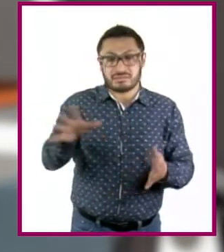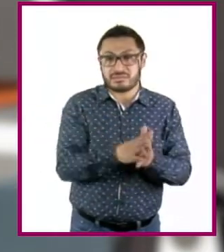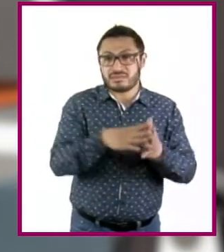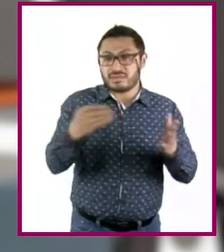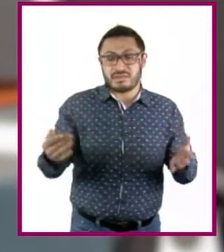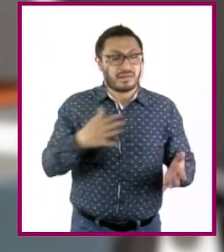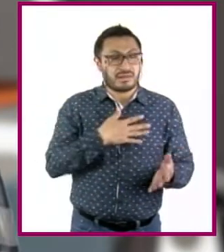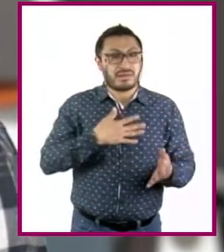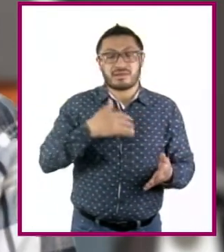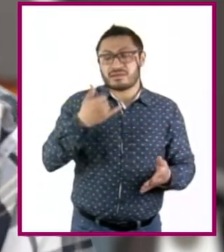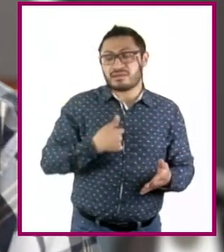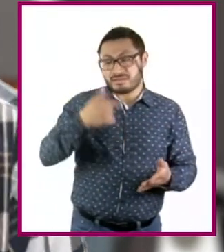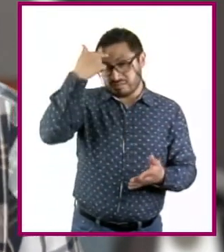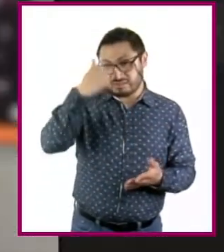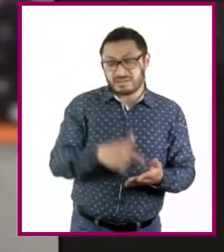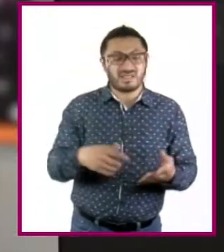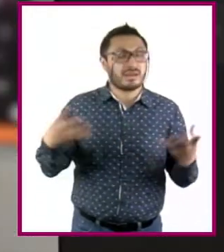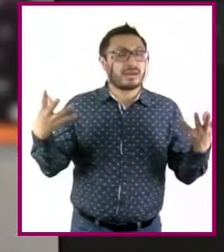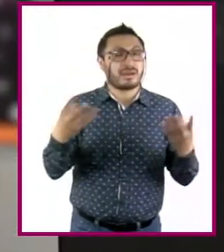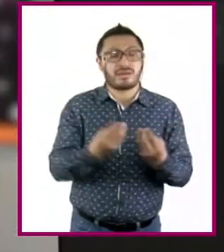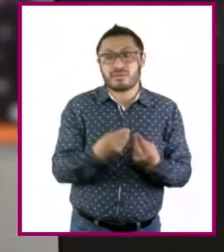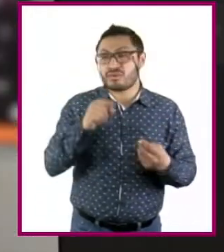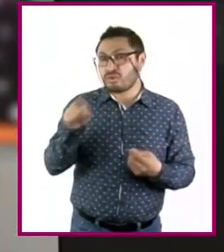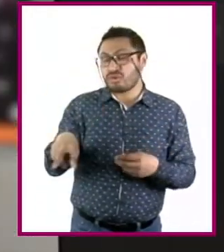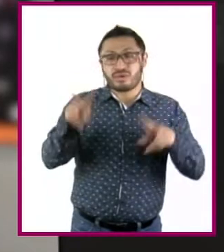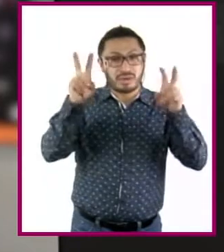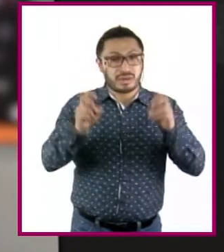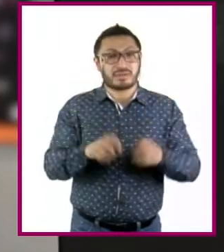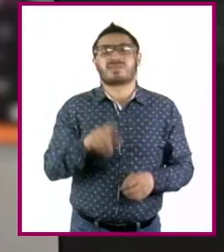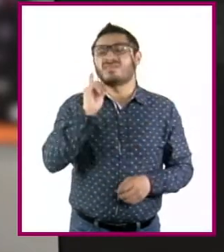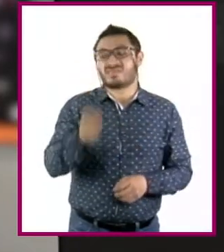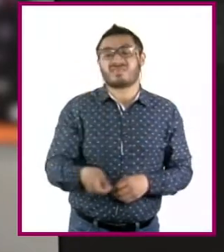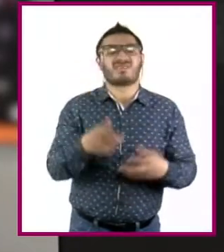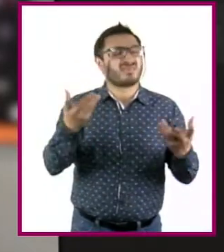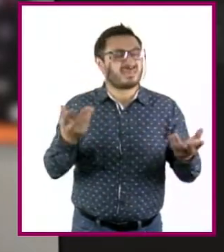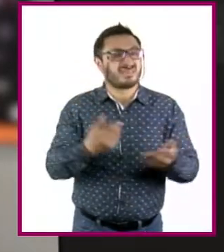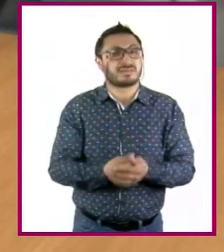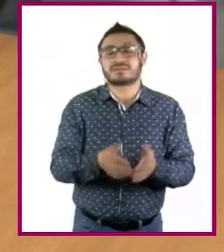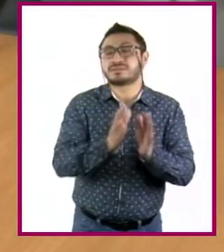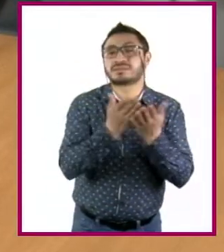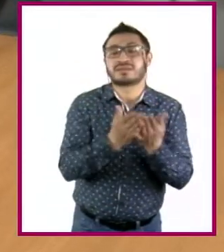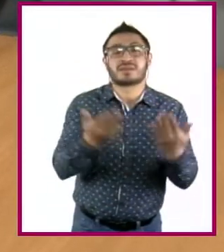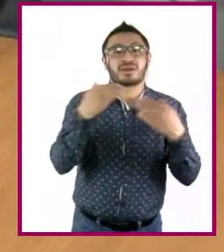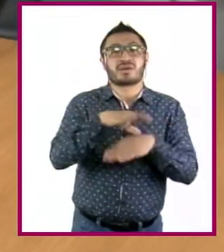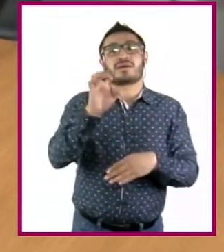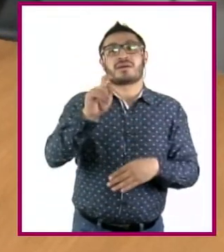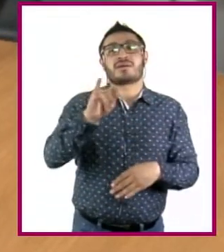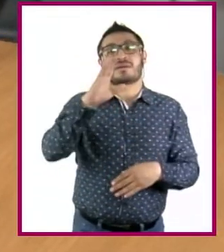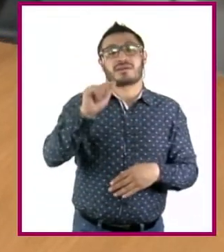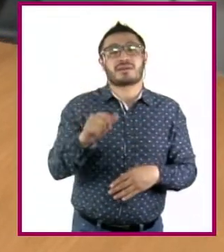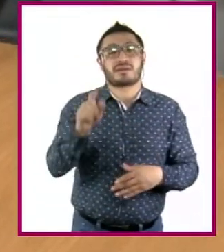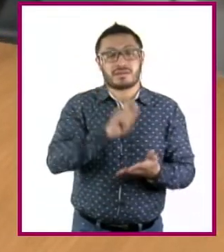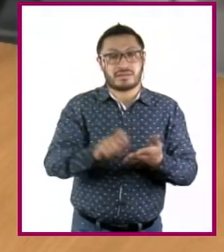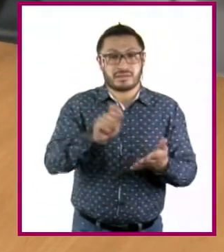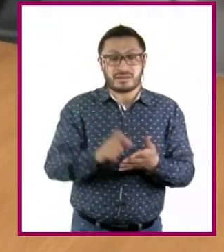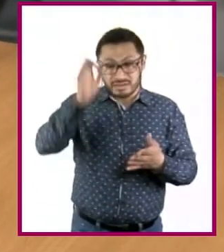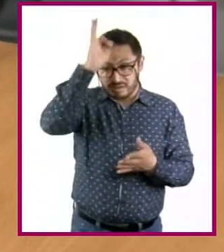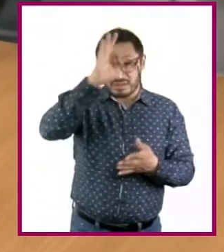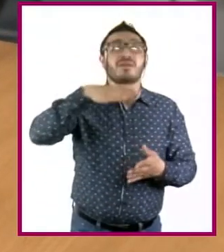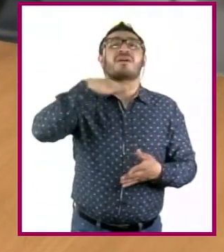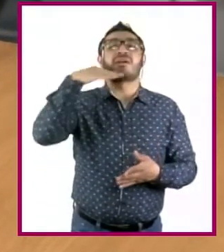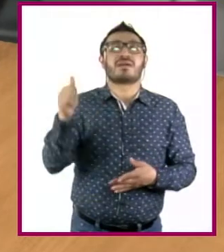que tiene algo que ver con lo que están diciendo. Pues ¿de qué se trata o qué, don Beto? Es un libro sobre ética. Lo escribió el filósofo